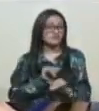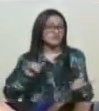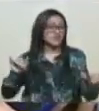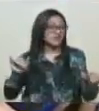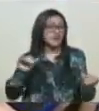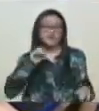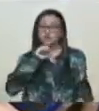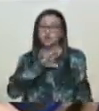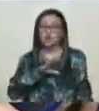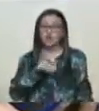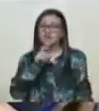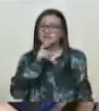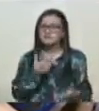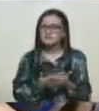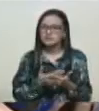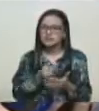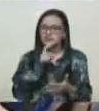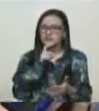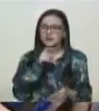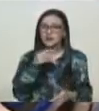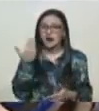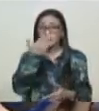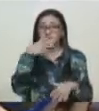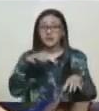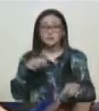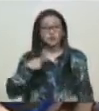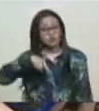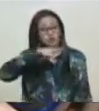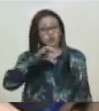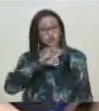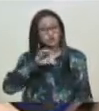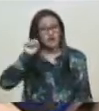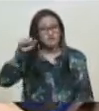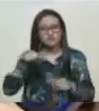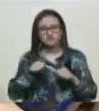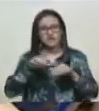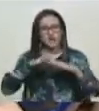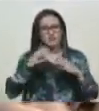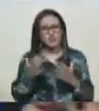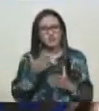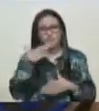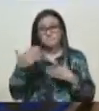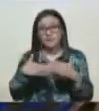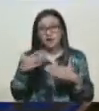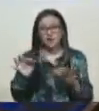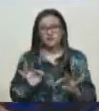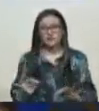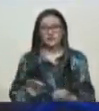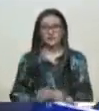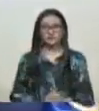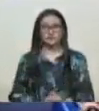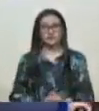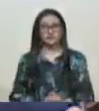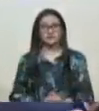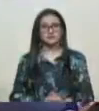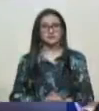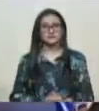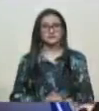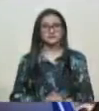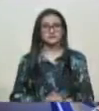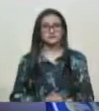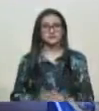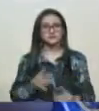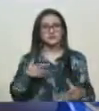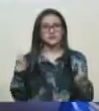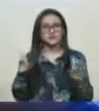propone el capitalismo. Nosotros, el socialismo, levantamos la bandera para que el mundo siga y que siga en mejores condiciones. Quería conocer esa reunión el día de